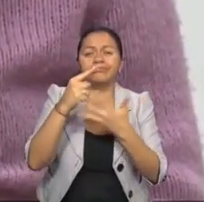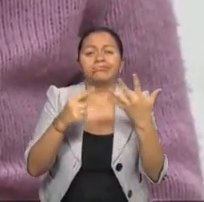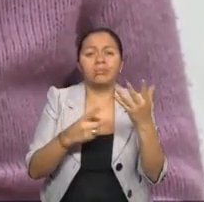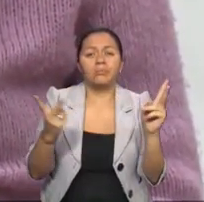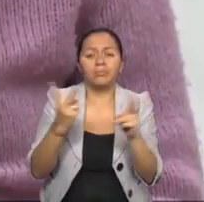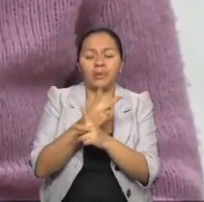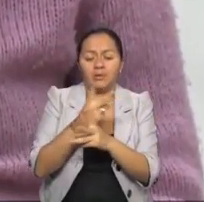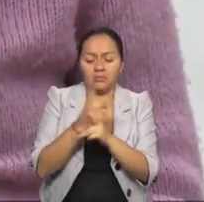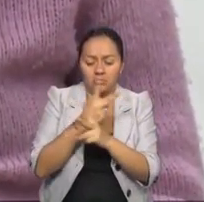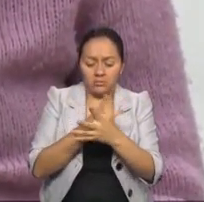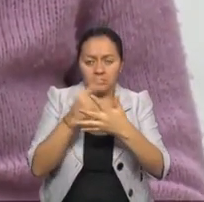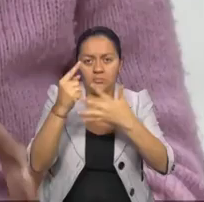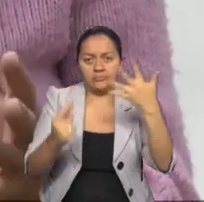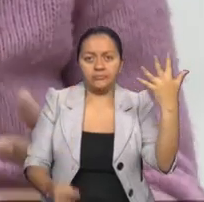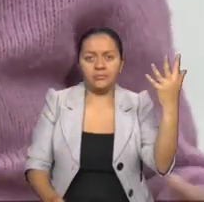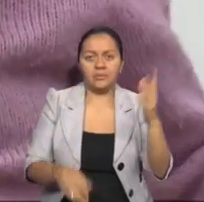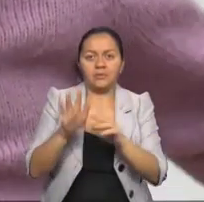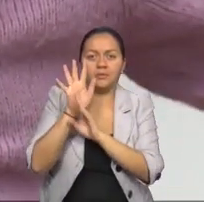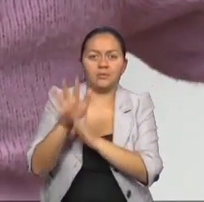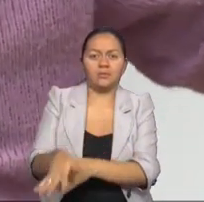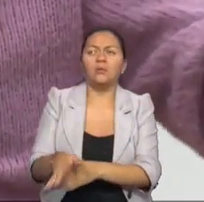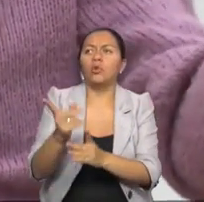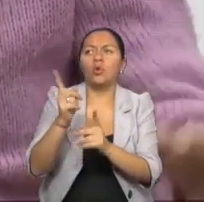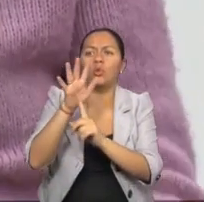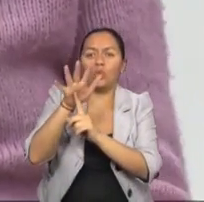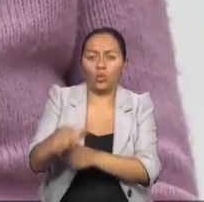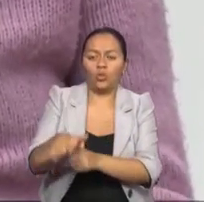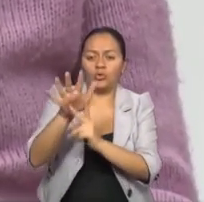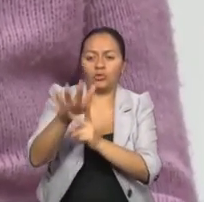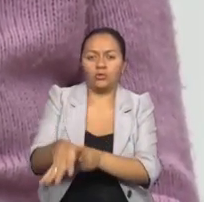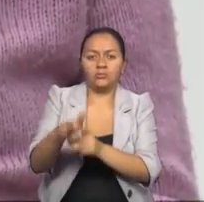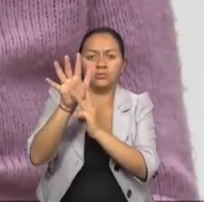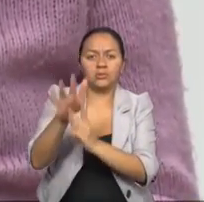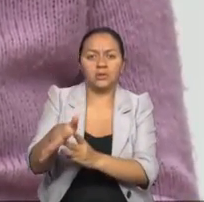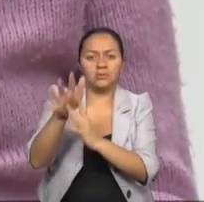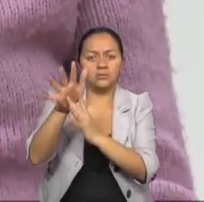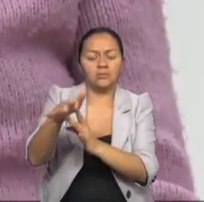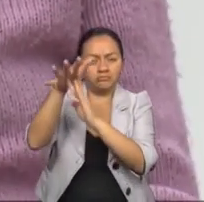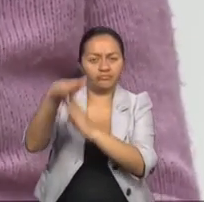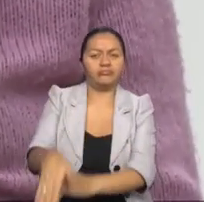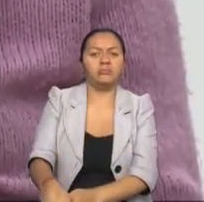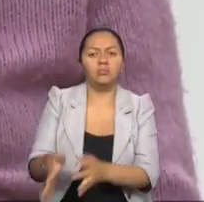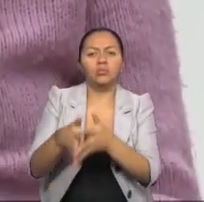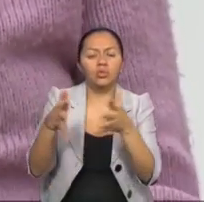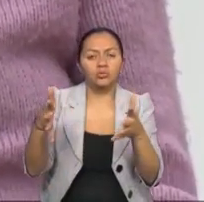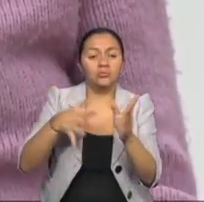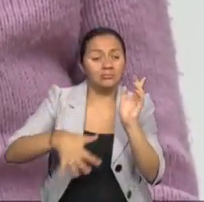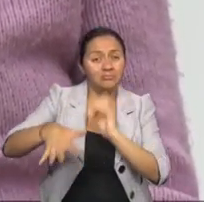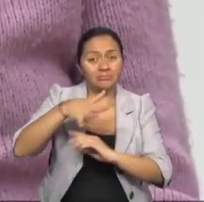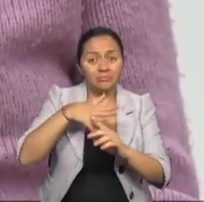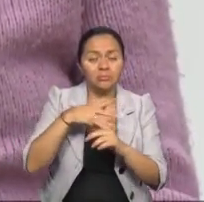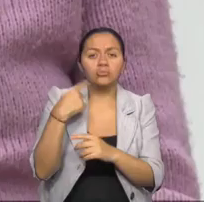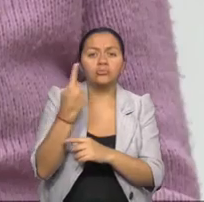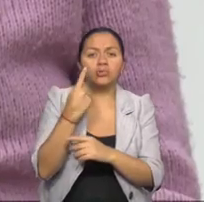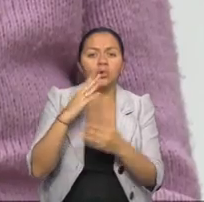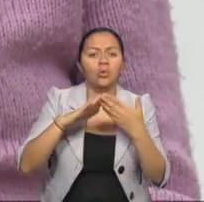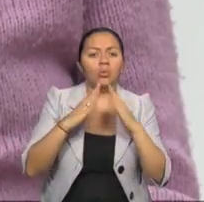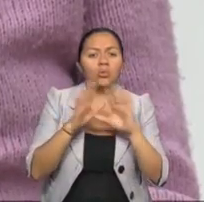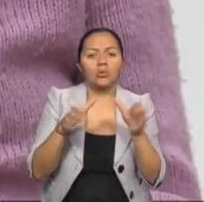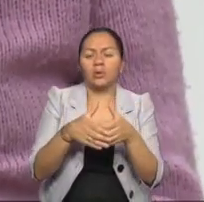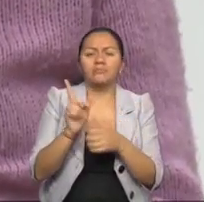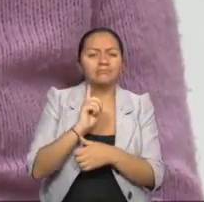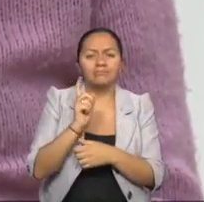se vuelven muy graves entonces se tiene que trabajar con todo el entorno de la comunidad no solo con la persona con discapacidad